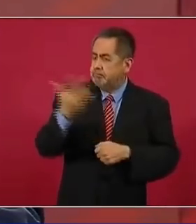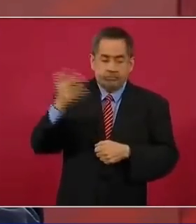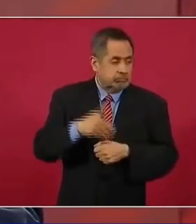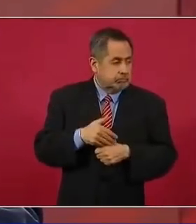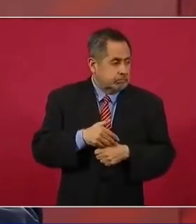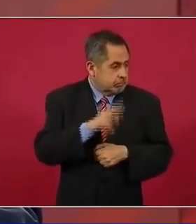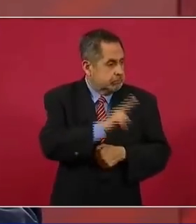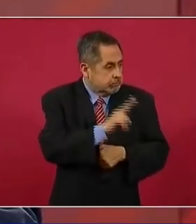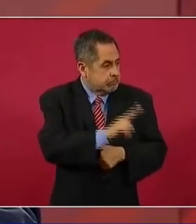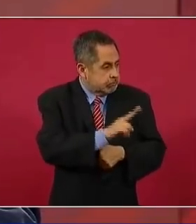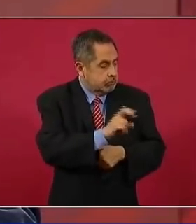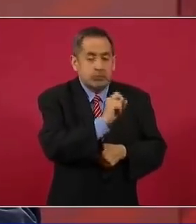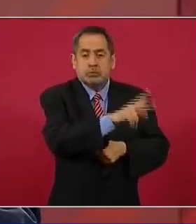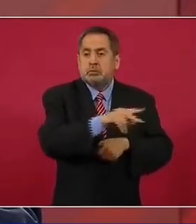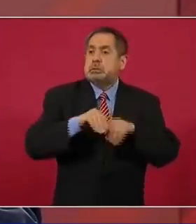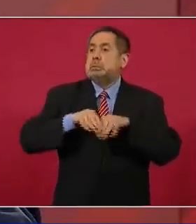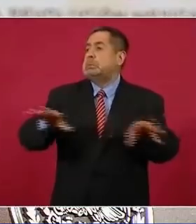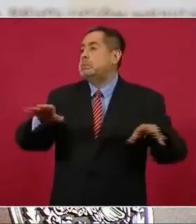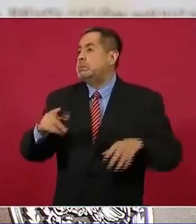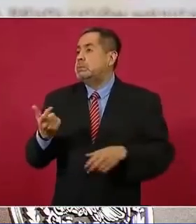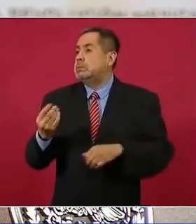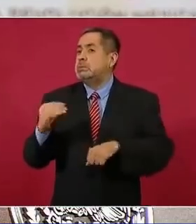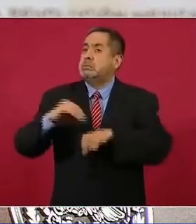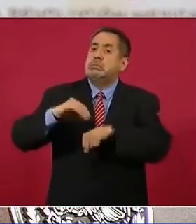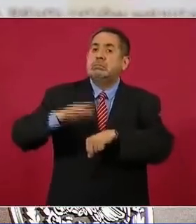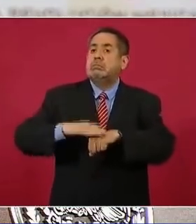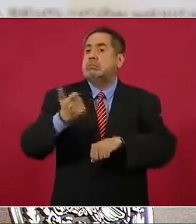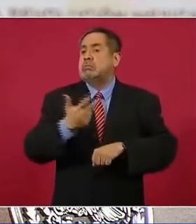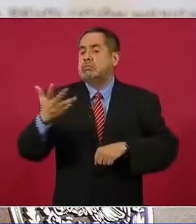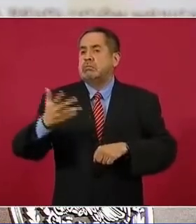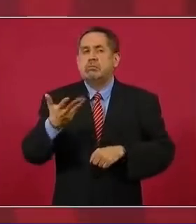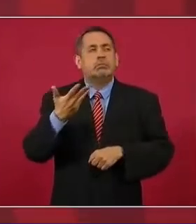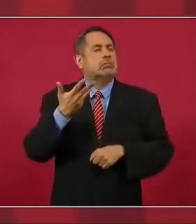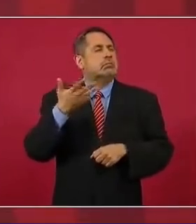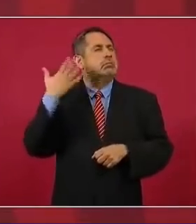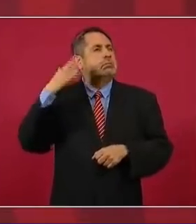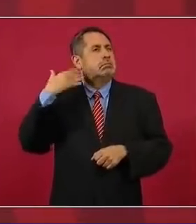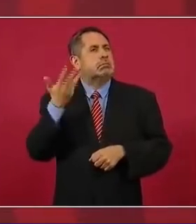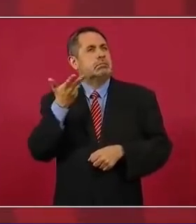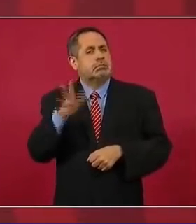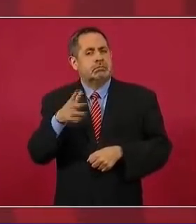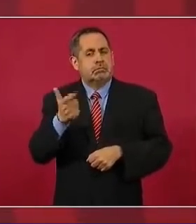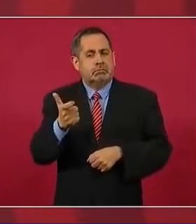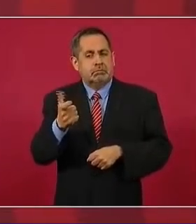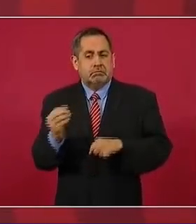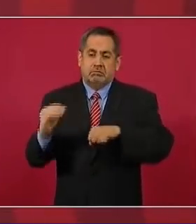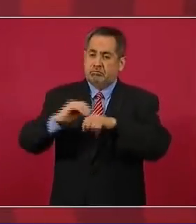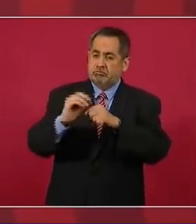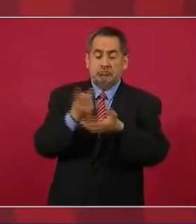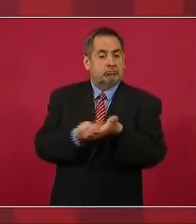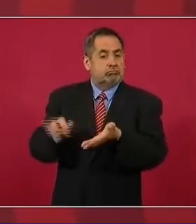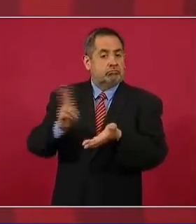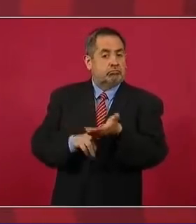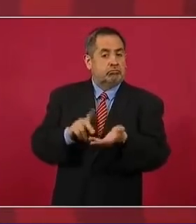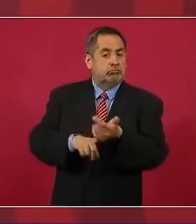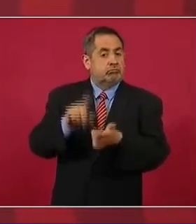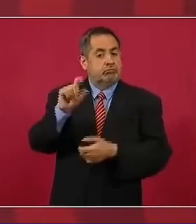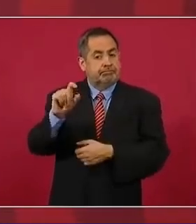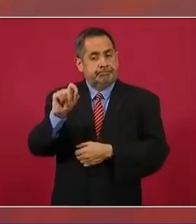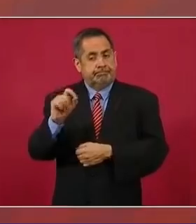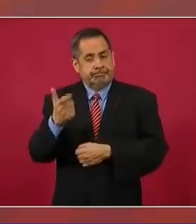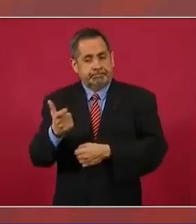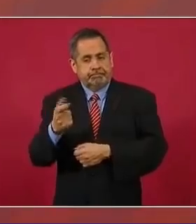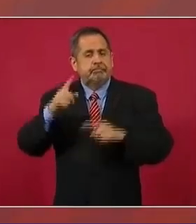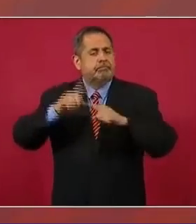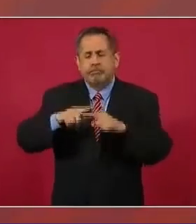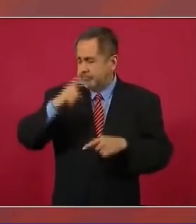caso. De 10 pesos terminó costando la gasolina 20, y ese